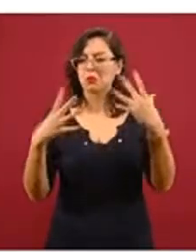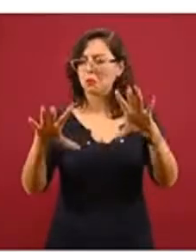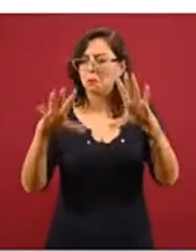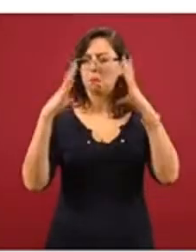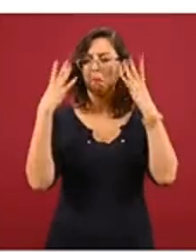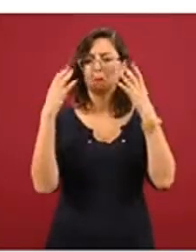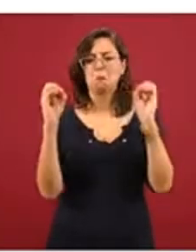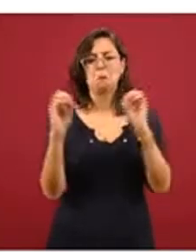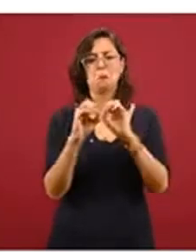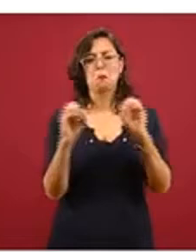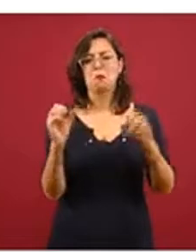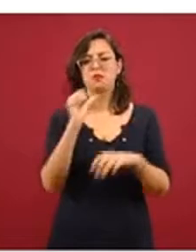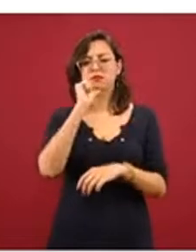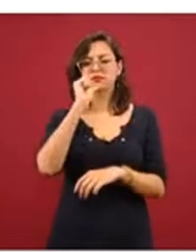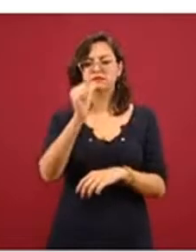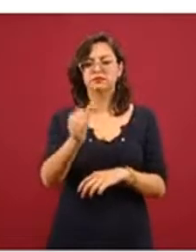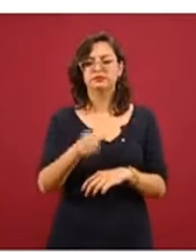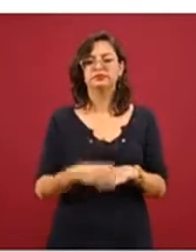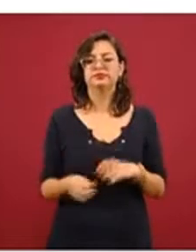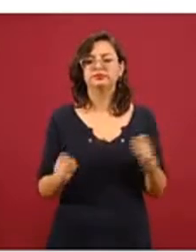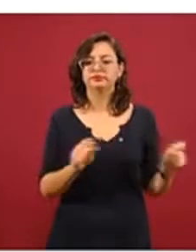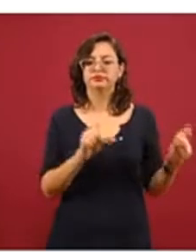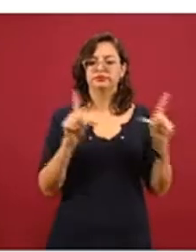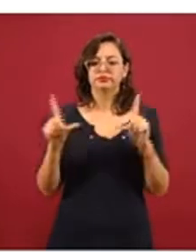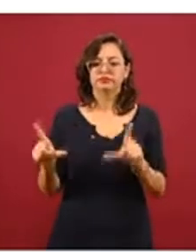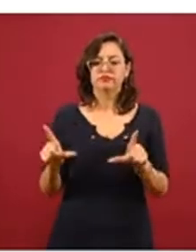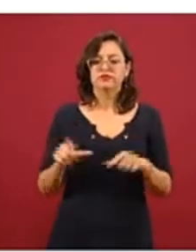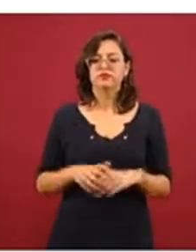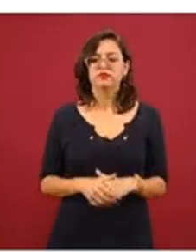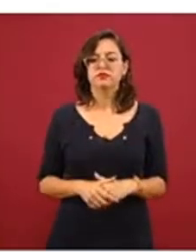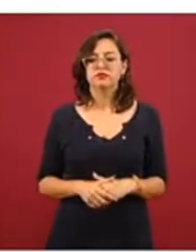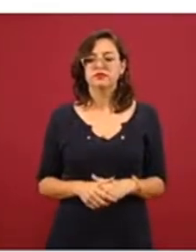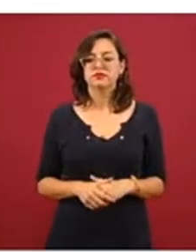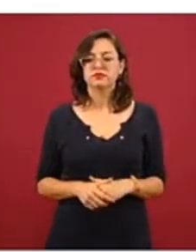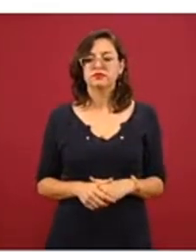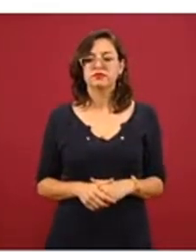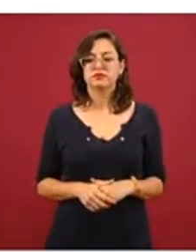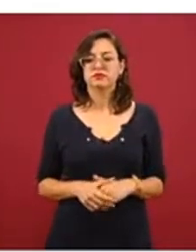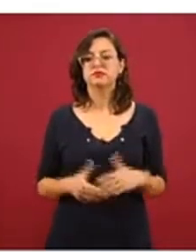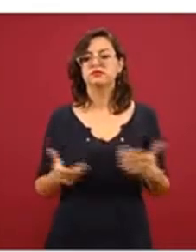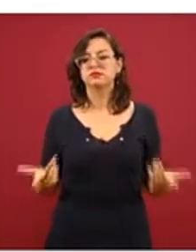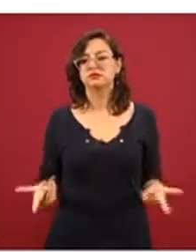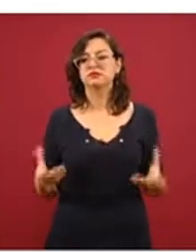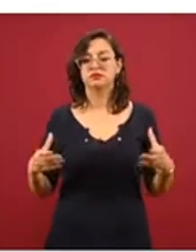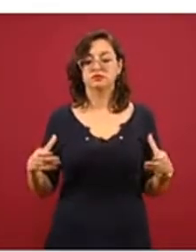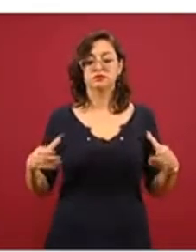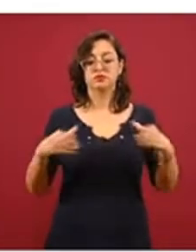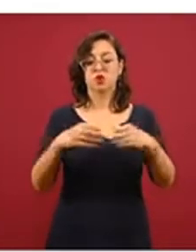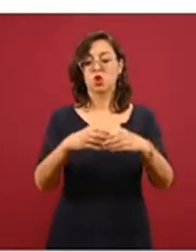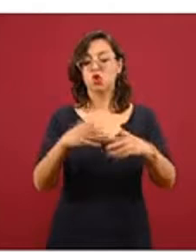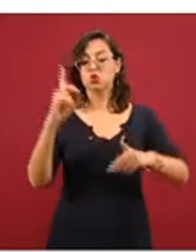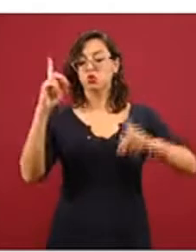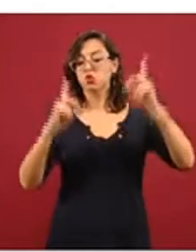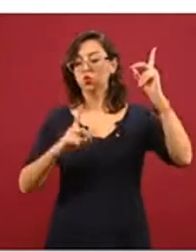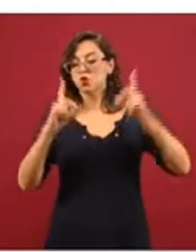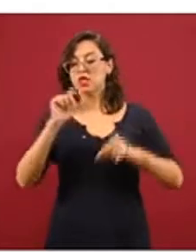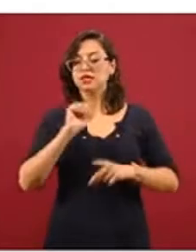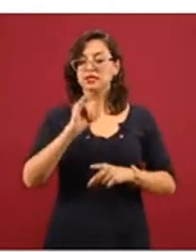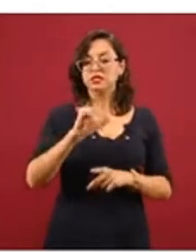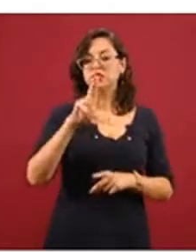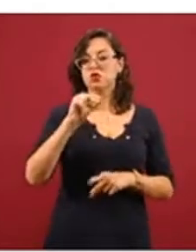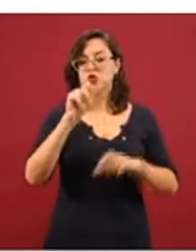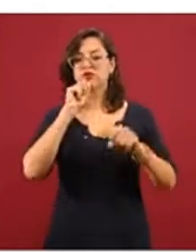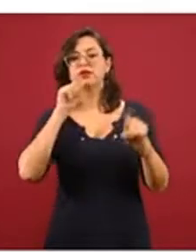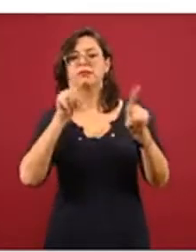rápida. Veamos la siguiente diapositiva. Vamos a quedarnos con el grupo de aún sospechosos. Están distribuidos también por